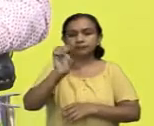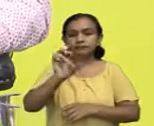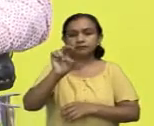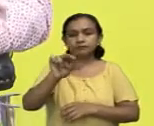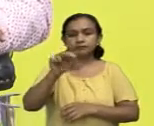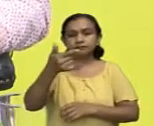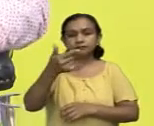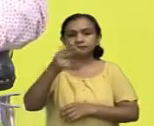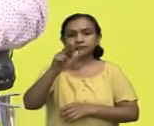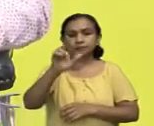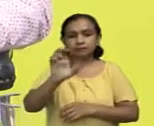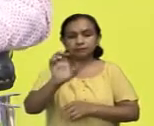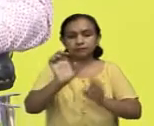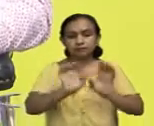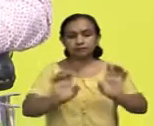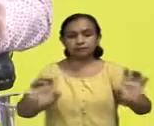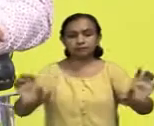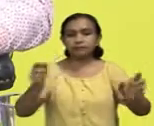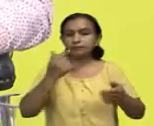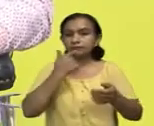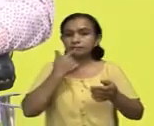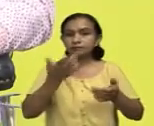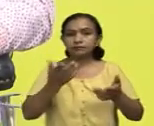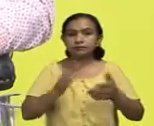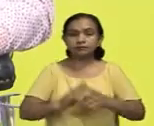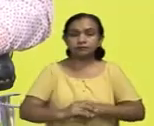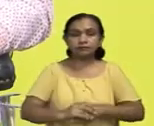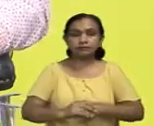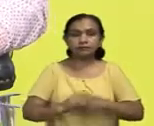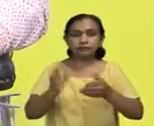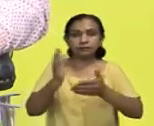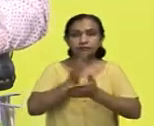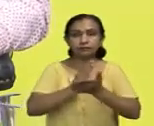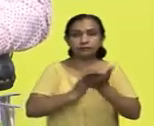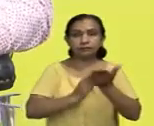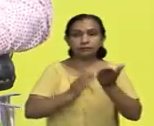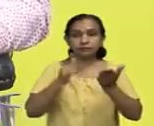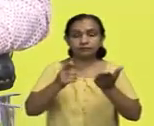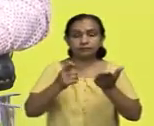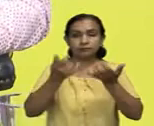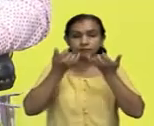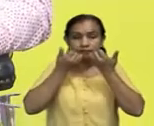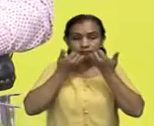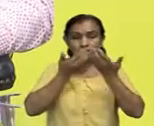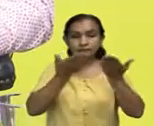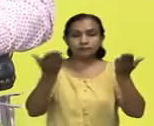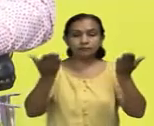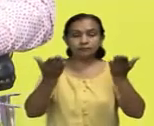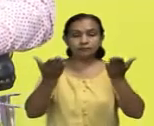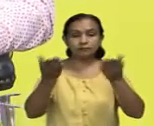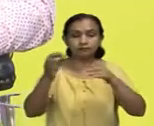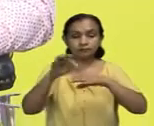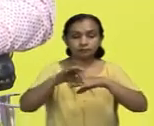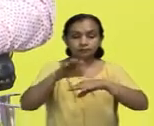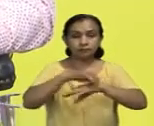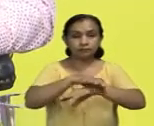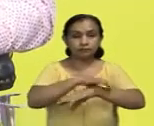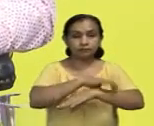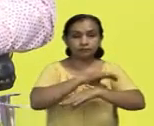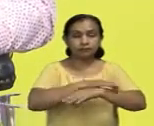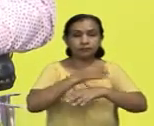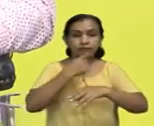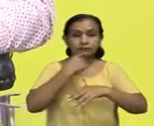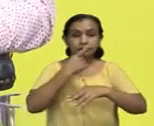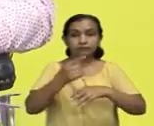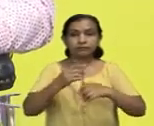más agresivo en la niñez? Hemos visto que en los casos que ha informado la vicepresidenta Rosario Murillo, ha